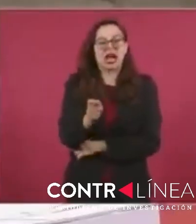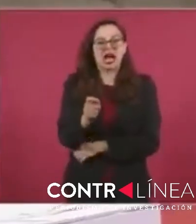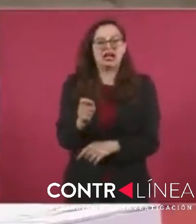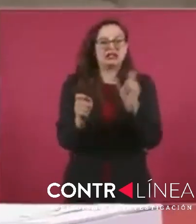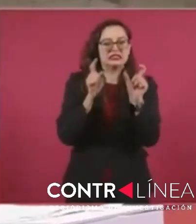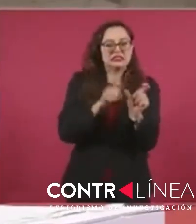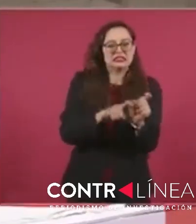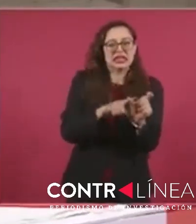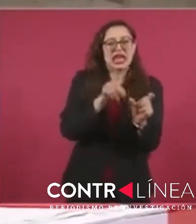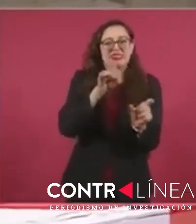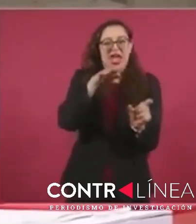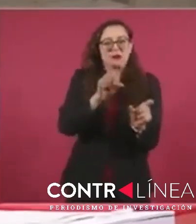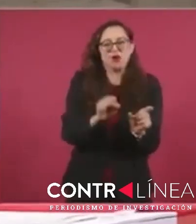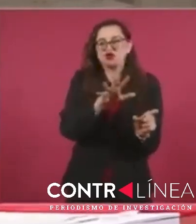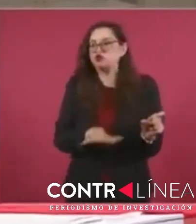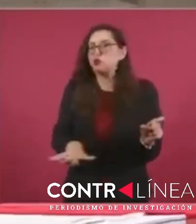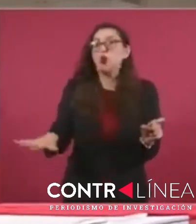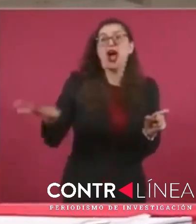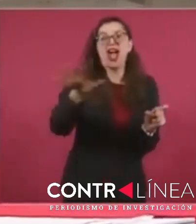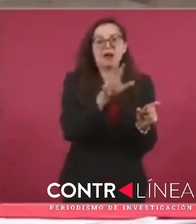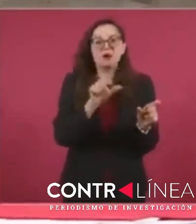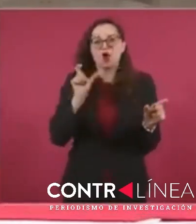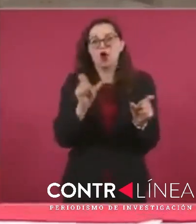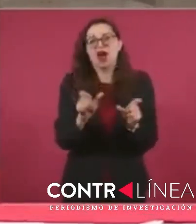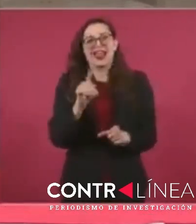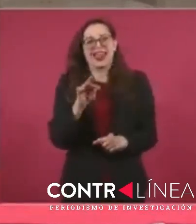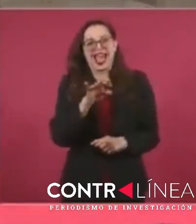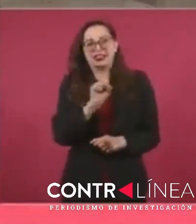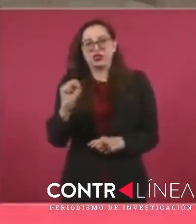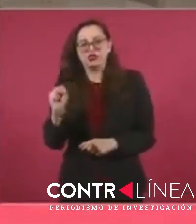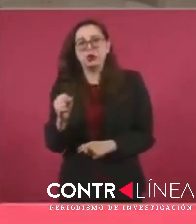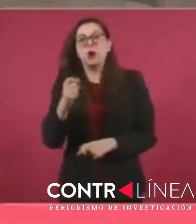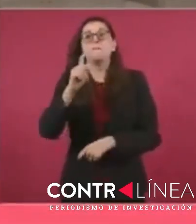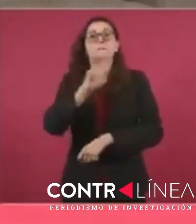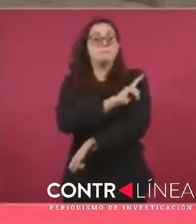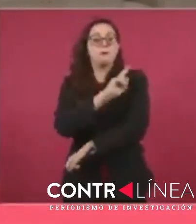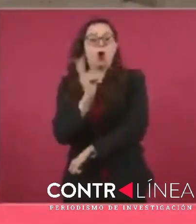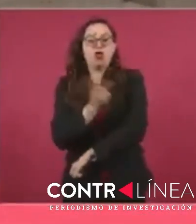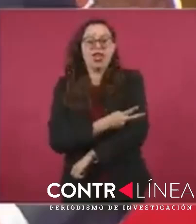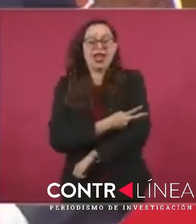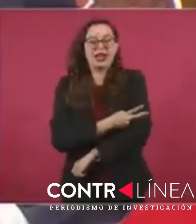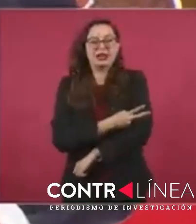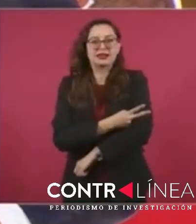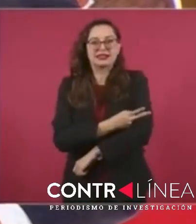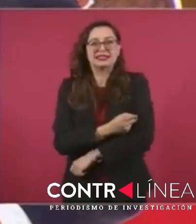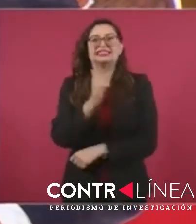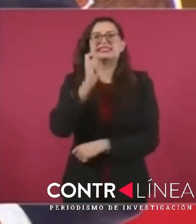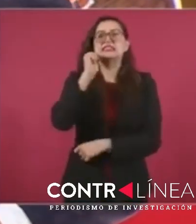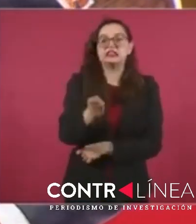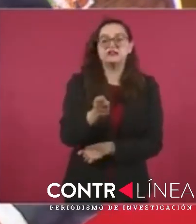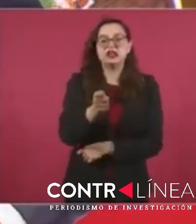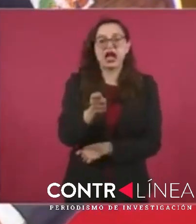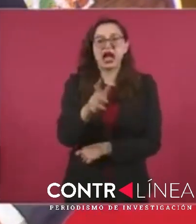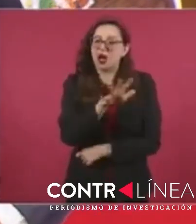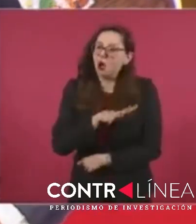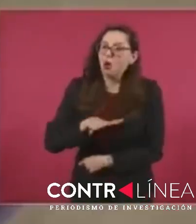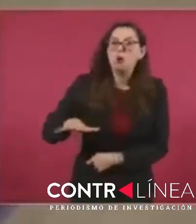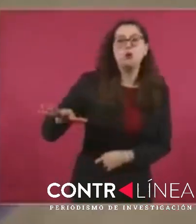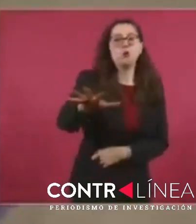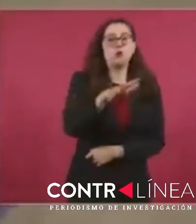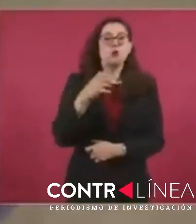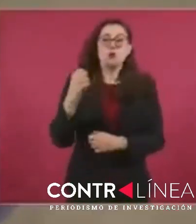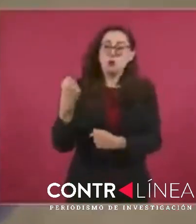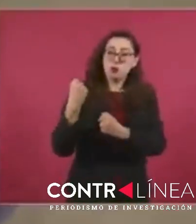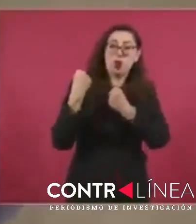partes. Demos es pueblo, kratos es poder. La democracia es el poder